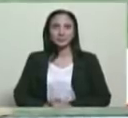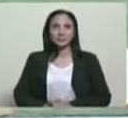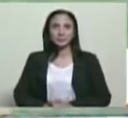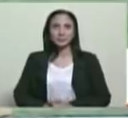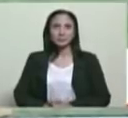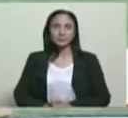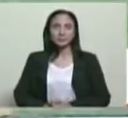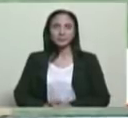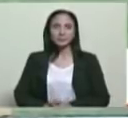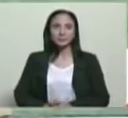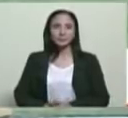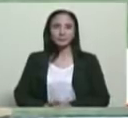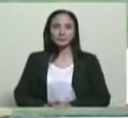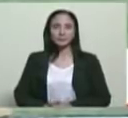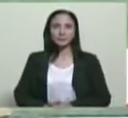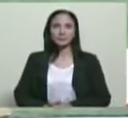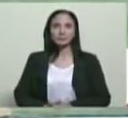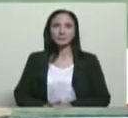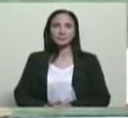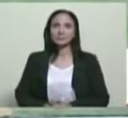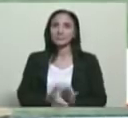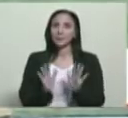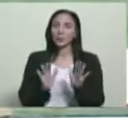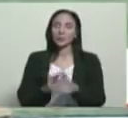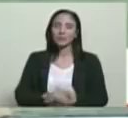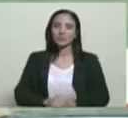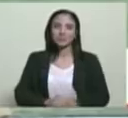Ya va, ya va, ya va.